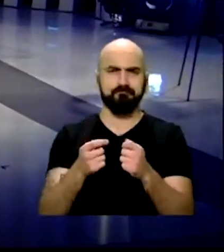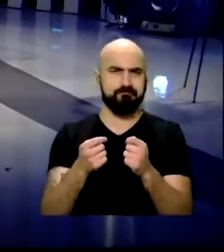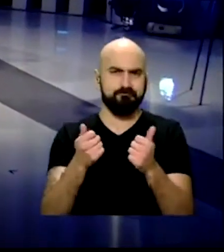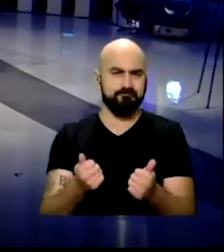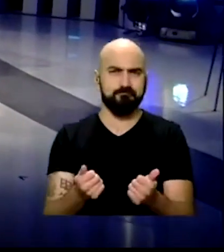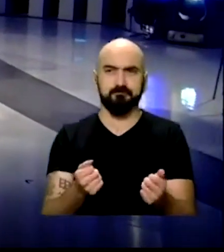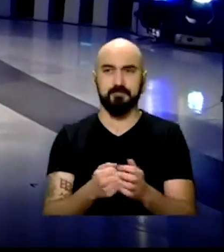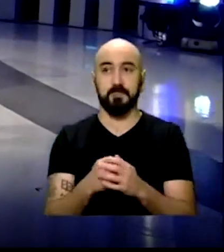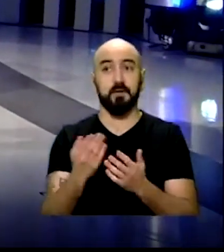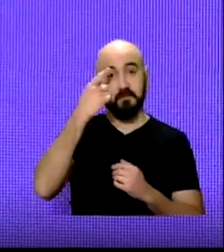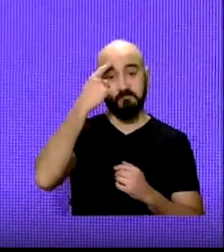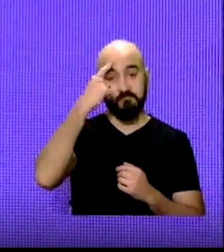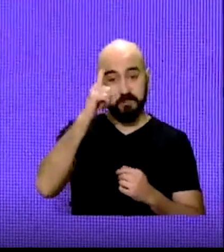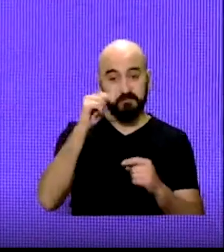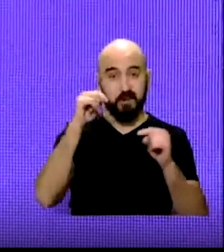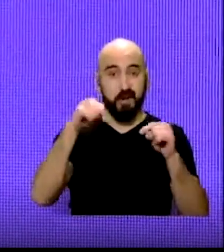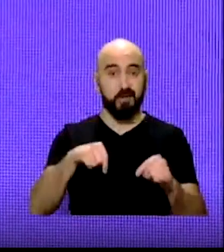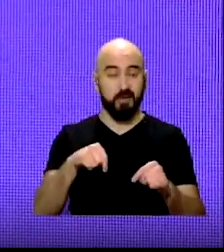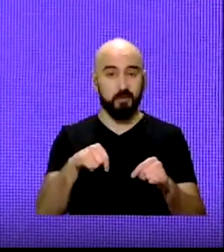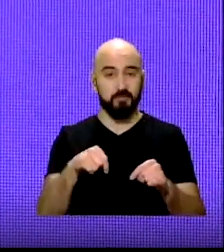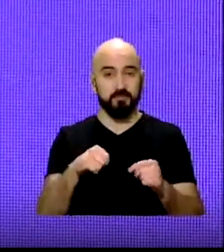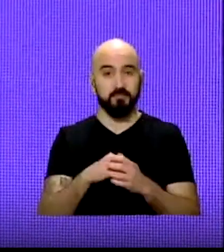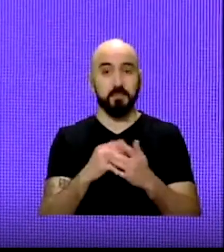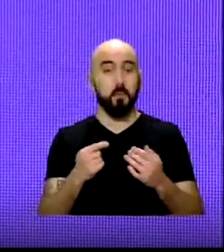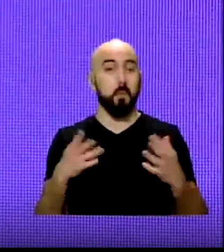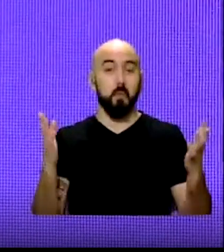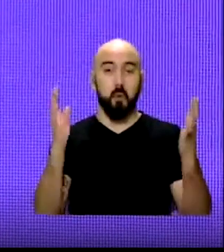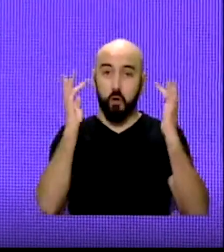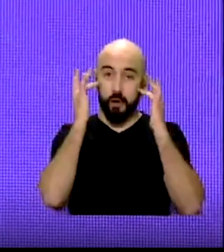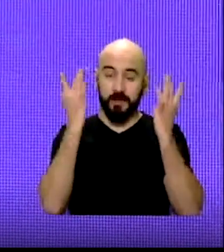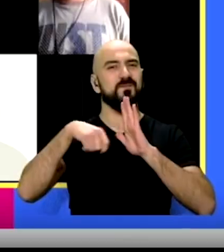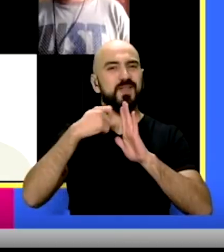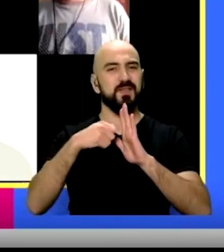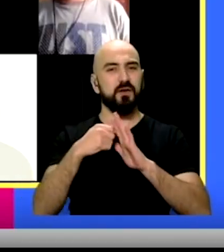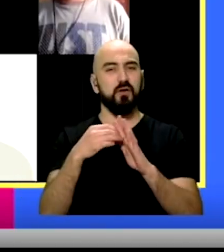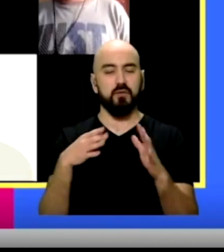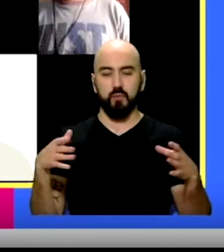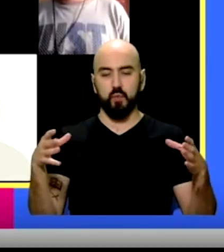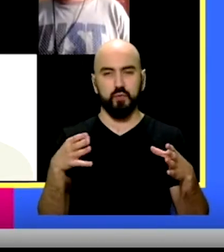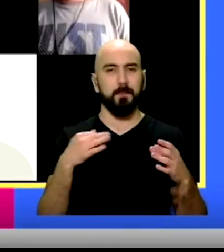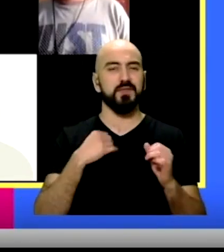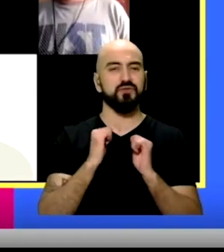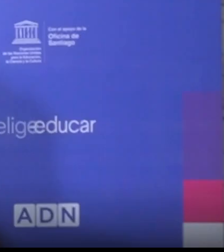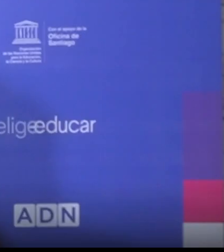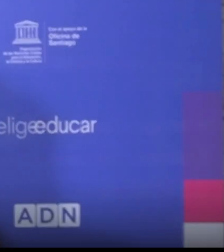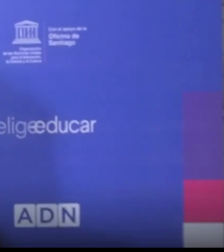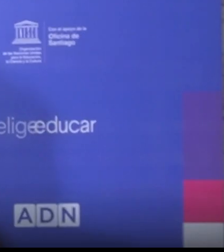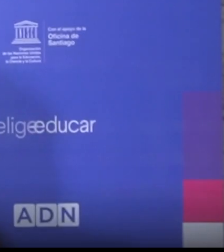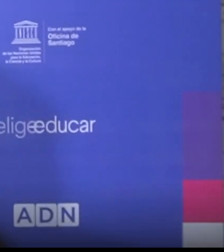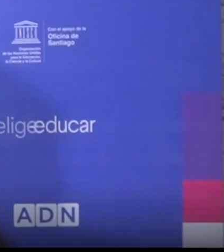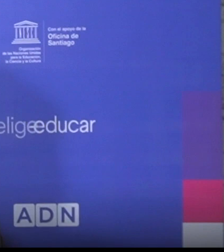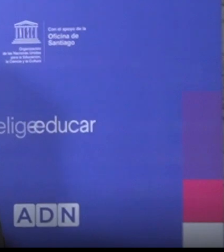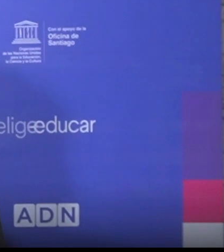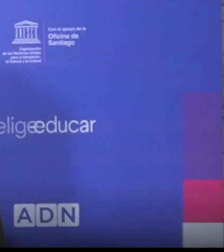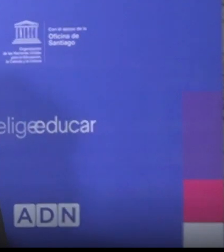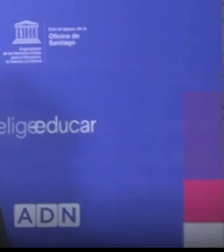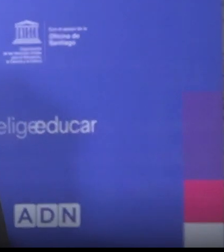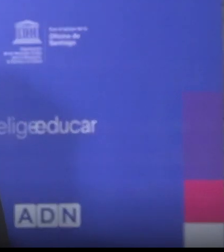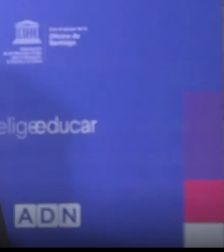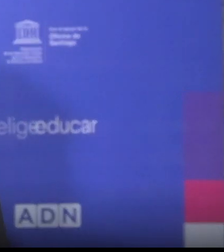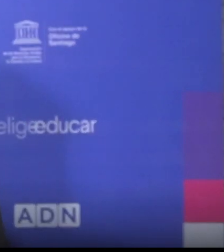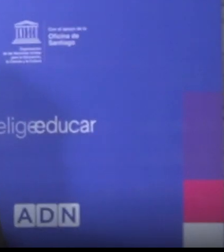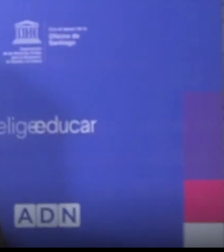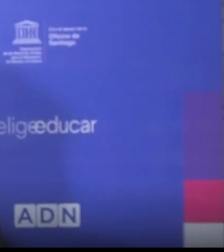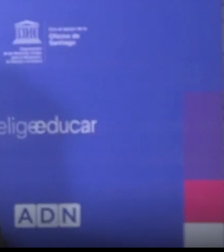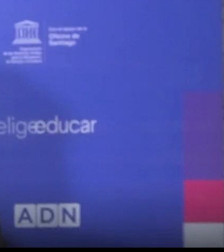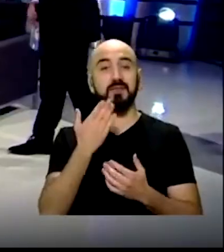Este año tan complejo para la educación, todos hemos tenido que trabajar adaptándonos a tecnologías que no conocíamos. Con mayor razón, en este contexto,